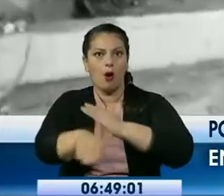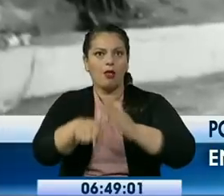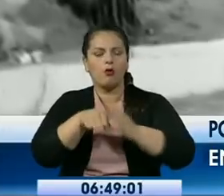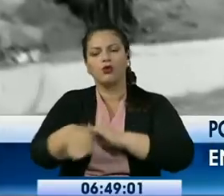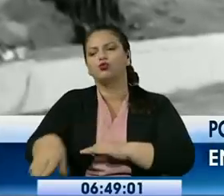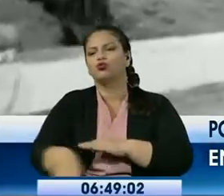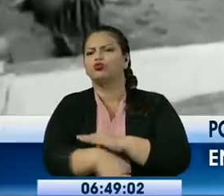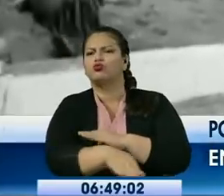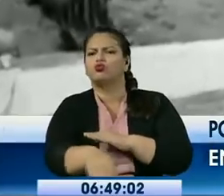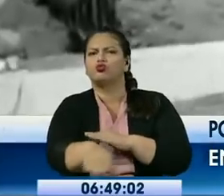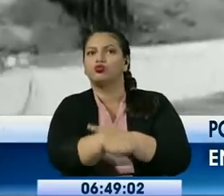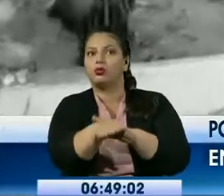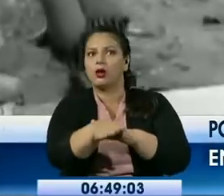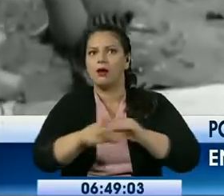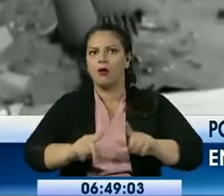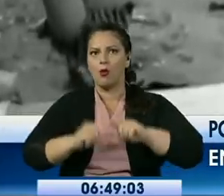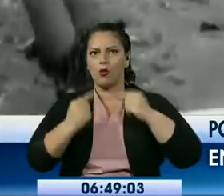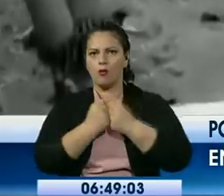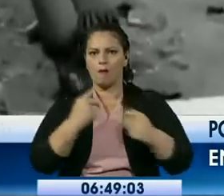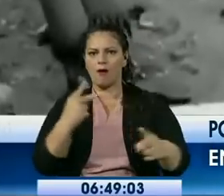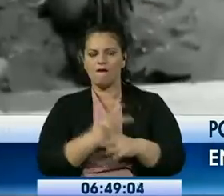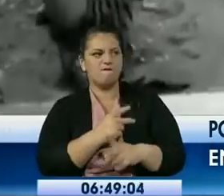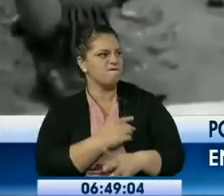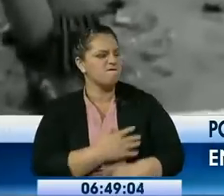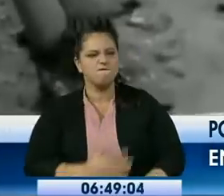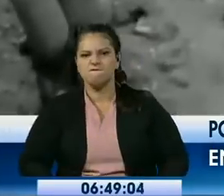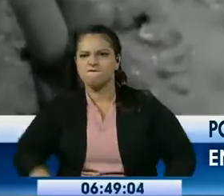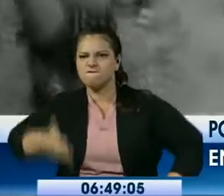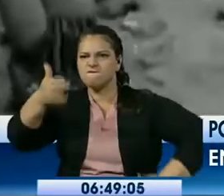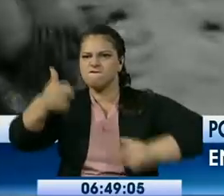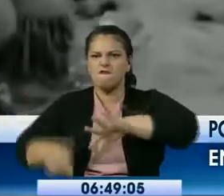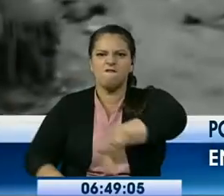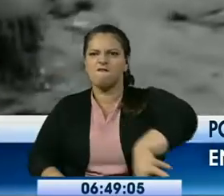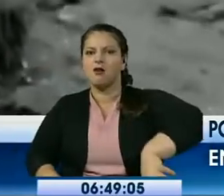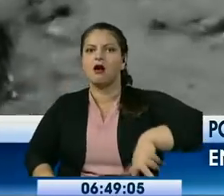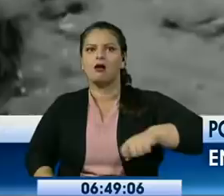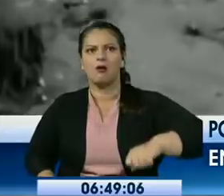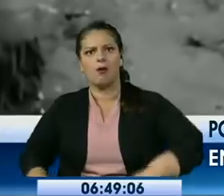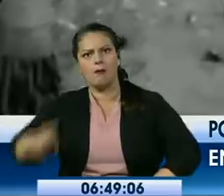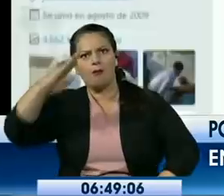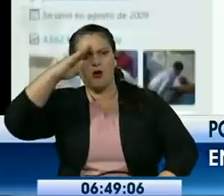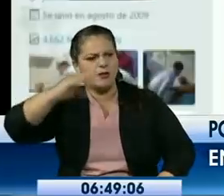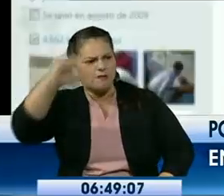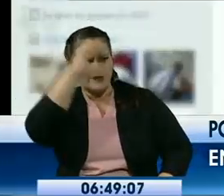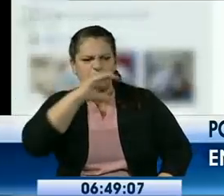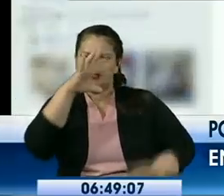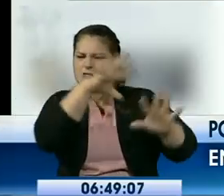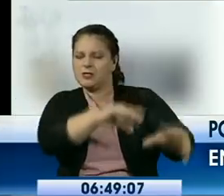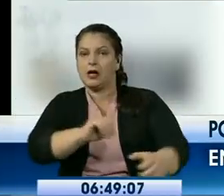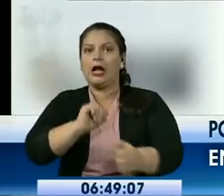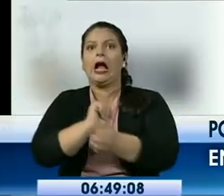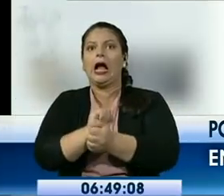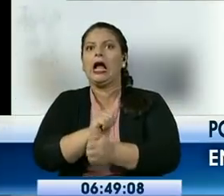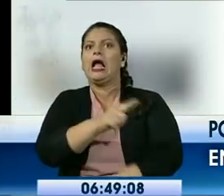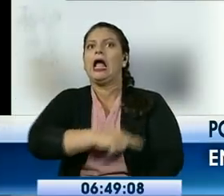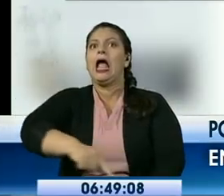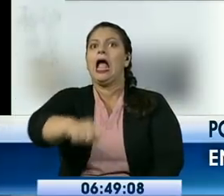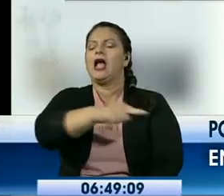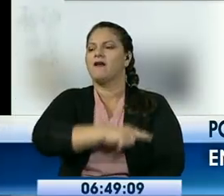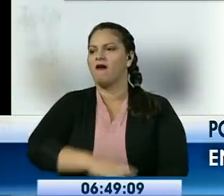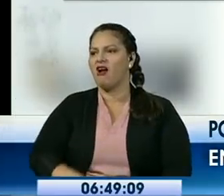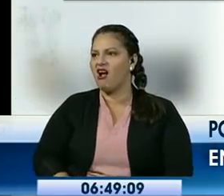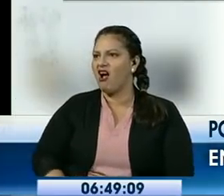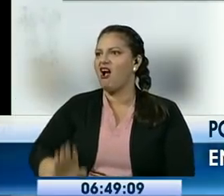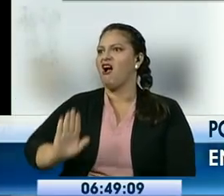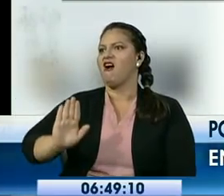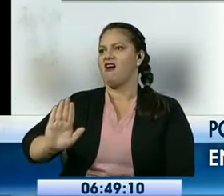al tráfico de drogas. El presidente Juan Manuel Santos repudió el hecho y, luego de solidarizarse con los